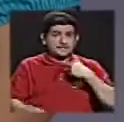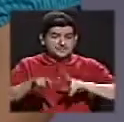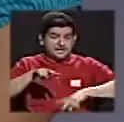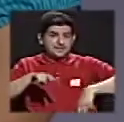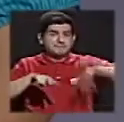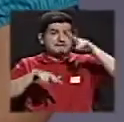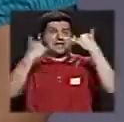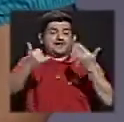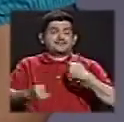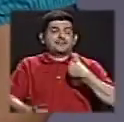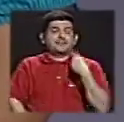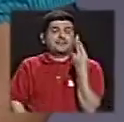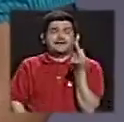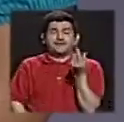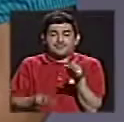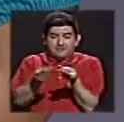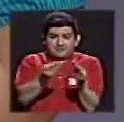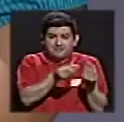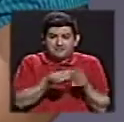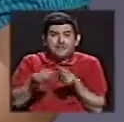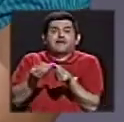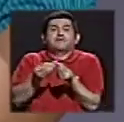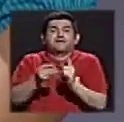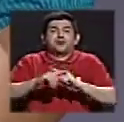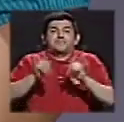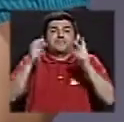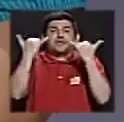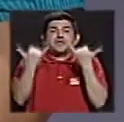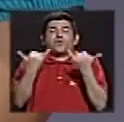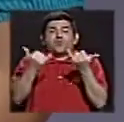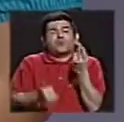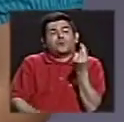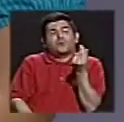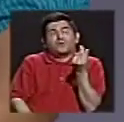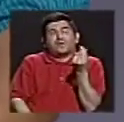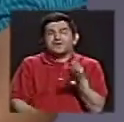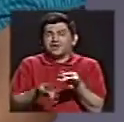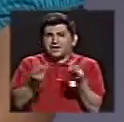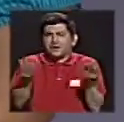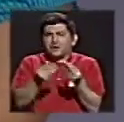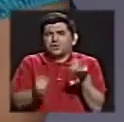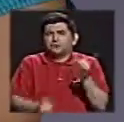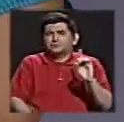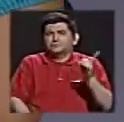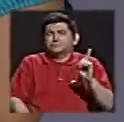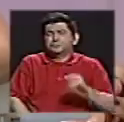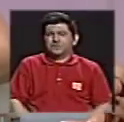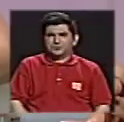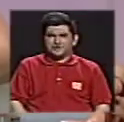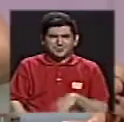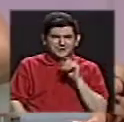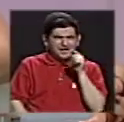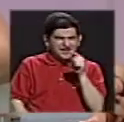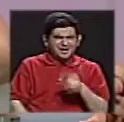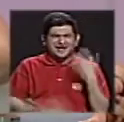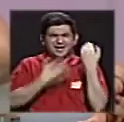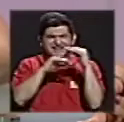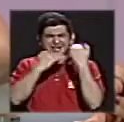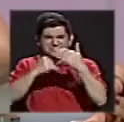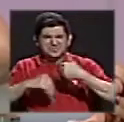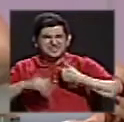tienen la tierra, pero entramos al tema de los recursos para la producción. ¿Cómo producen? ¿Qué